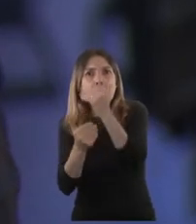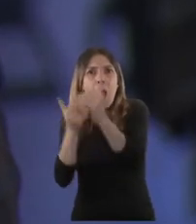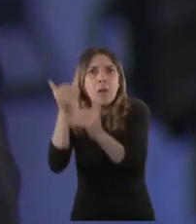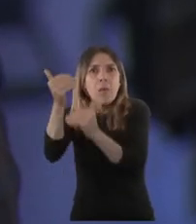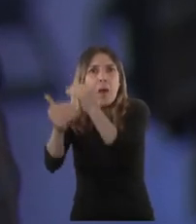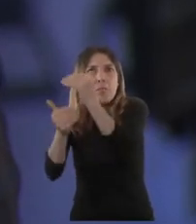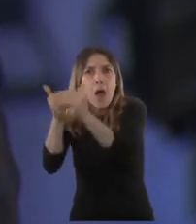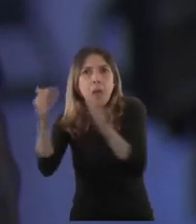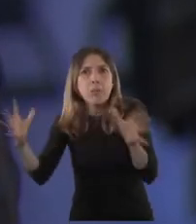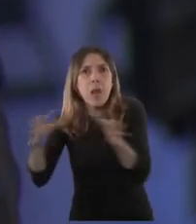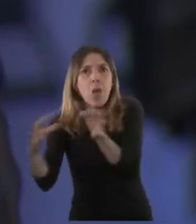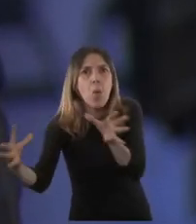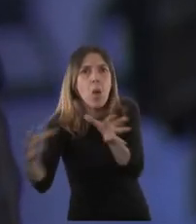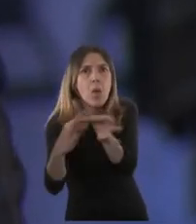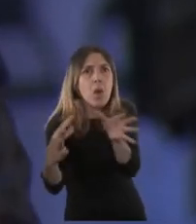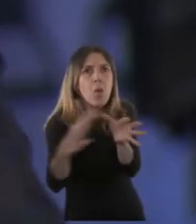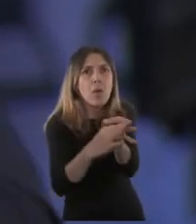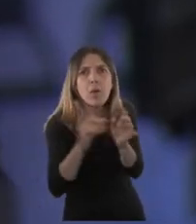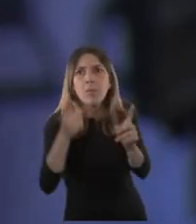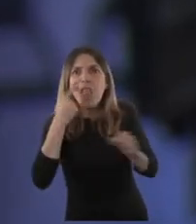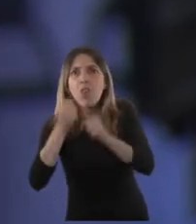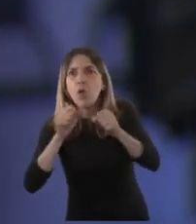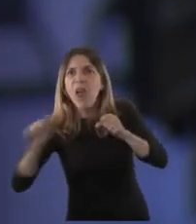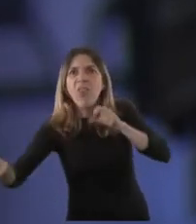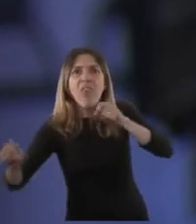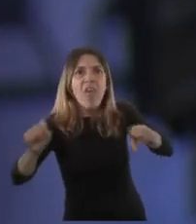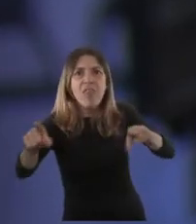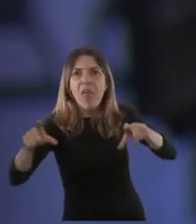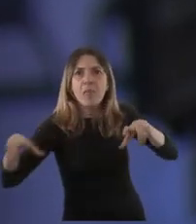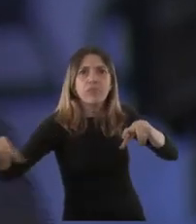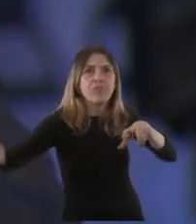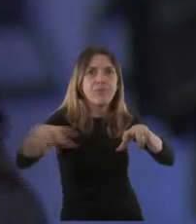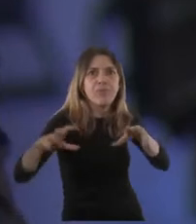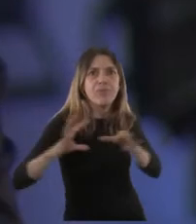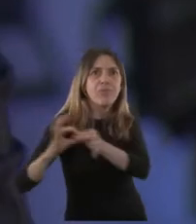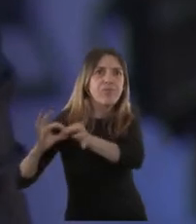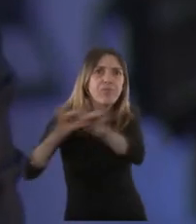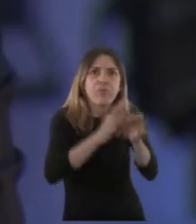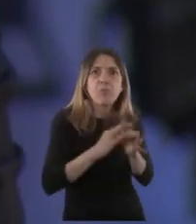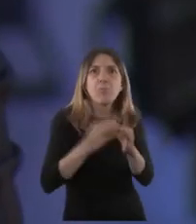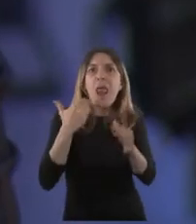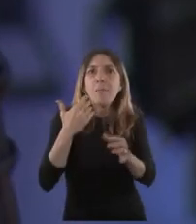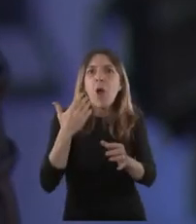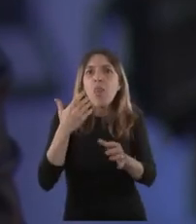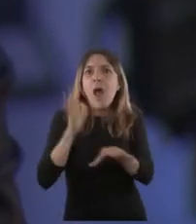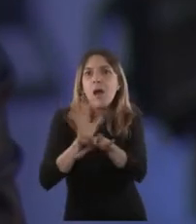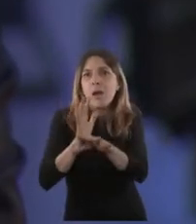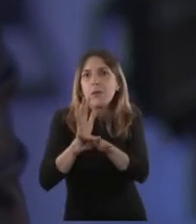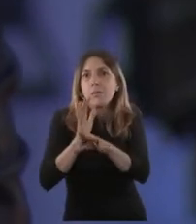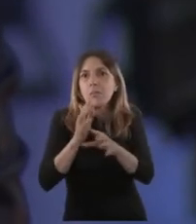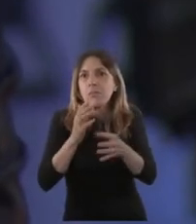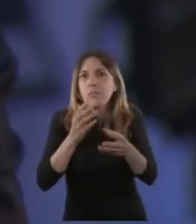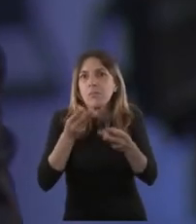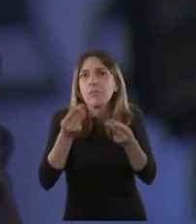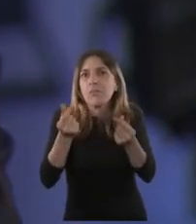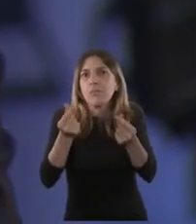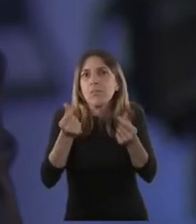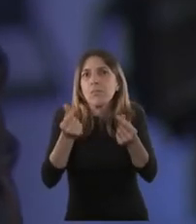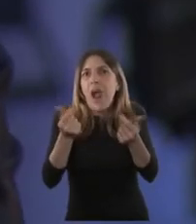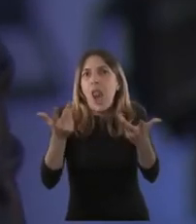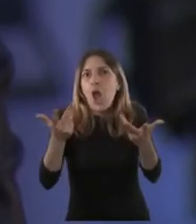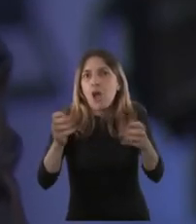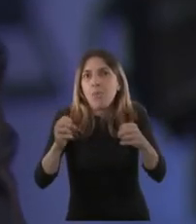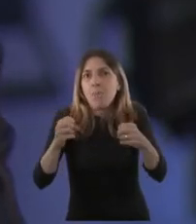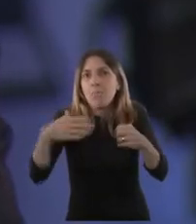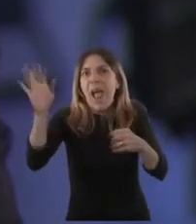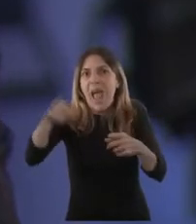vínculos entre cada uno de los industriales para aprovechar plenamente su mejora de competitividad. Y en esto,